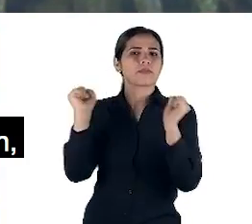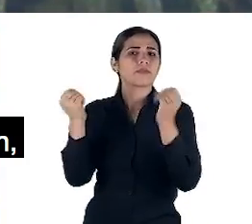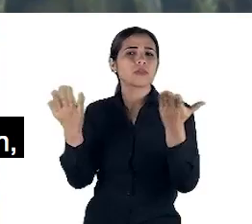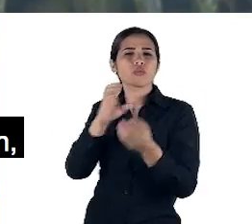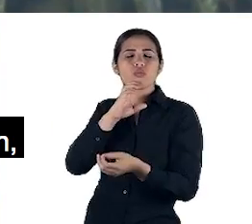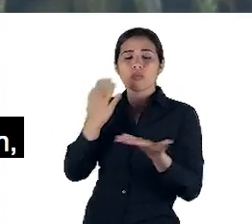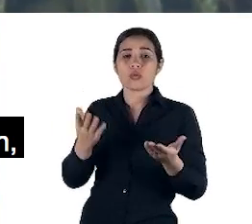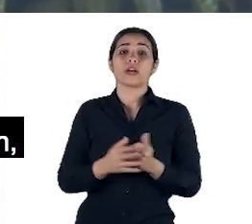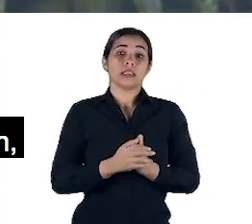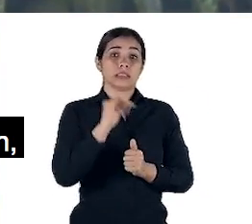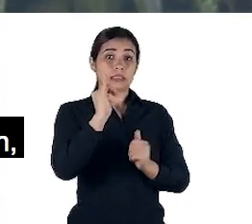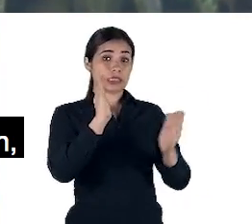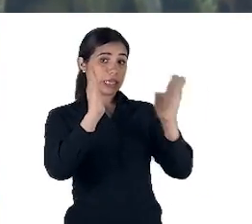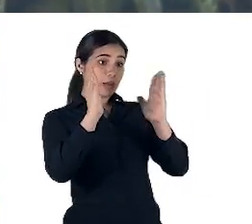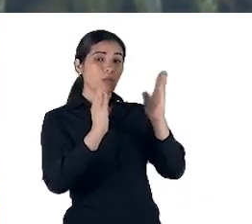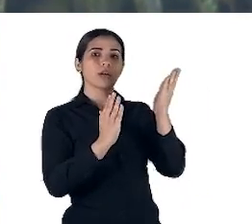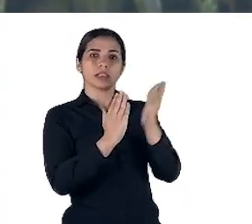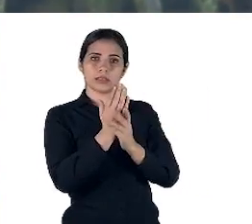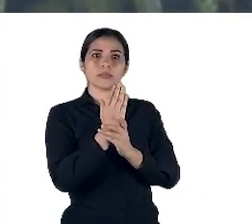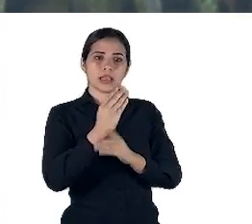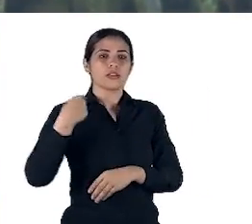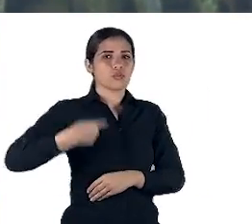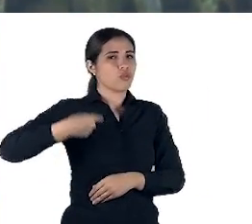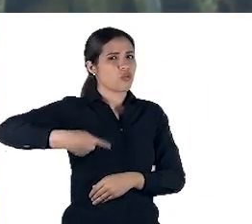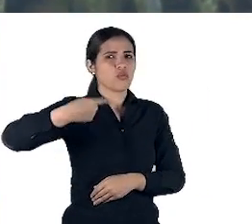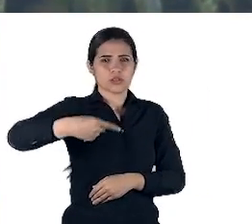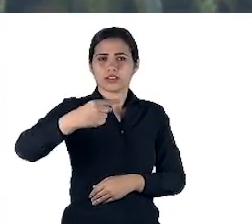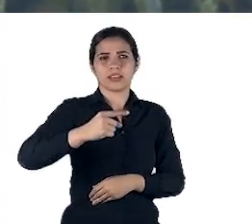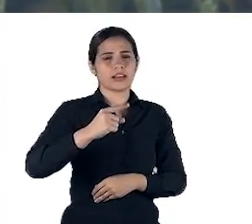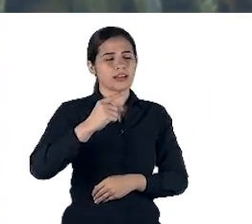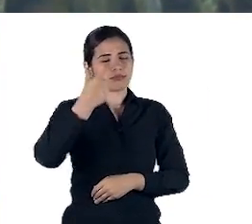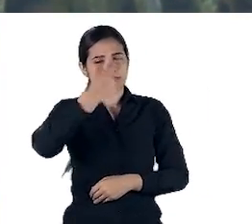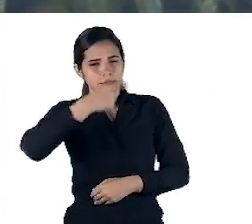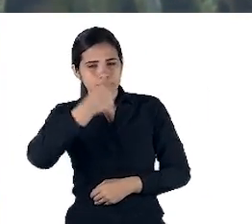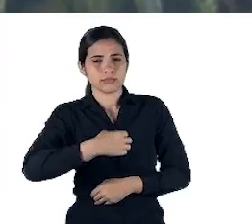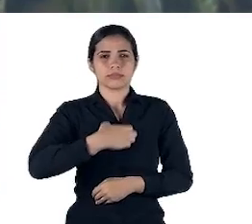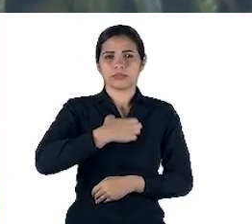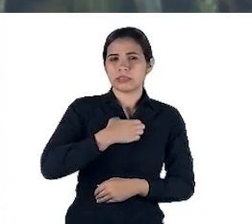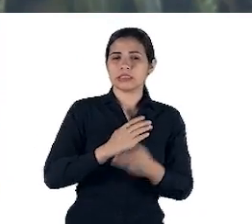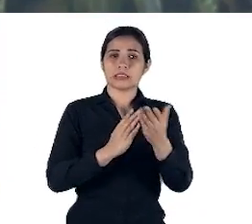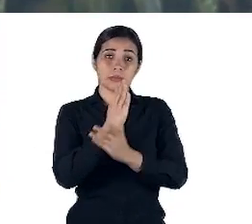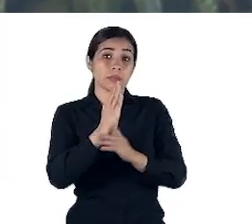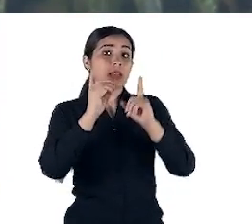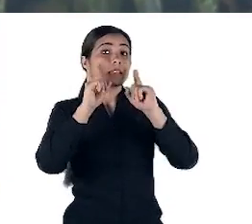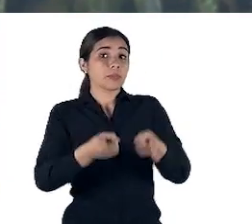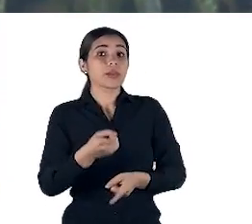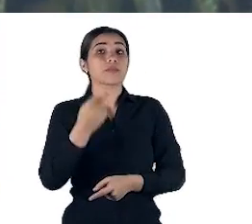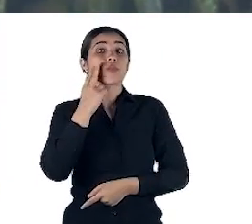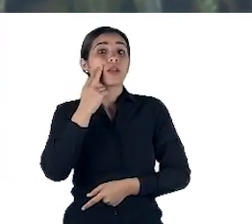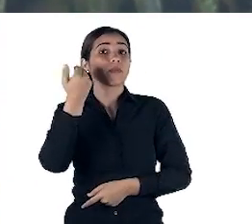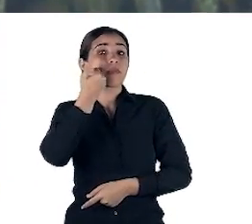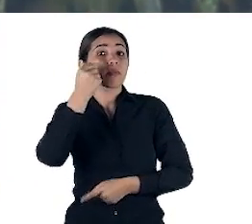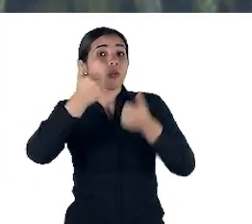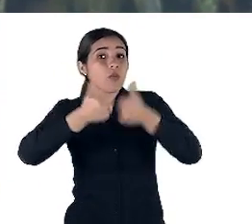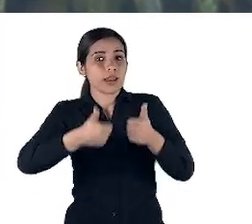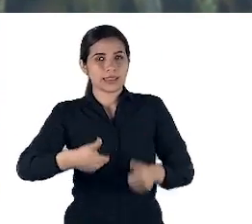época, aunque ya es todo el año también, los cuadros respiratorios son los de mayor prevalencia, ¿verdad? Luego están los cuadros gastroentéricos